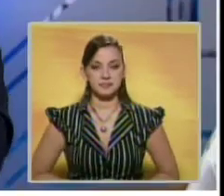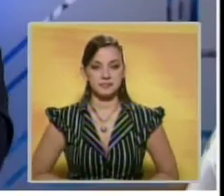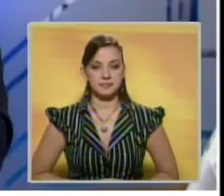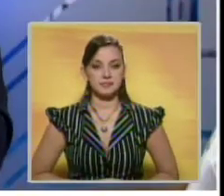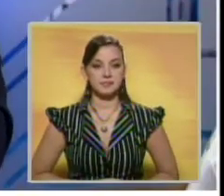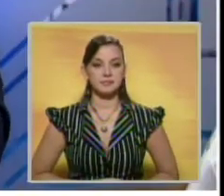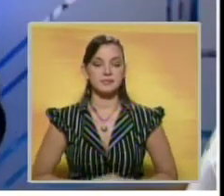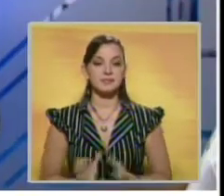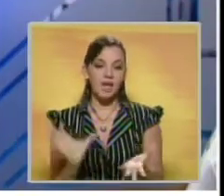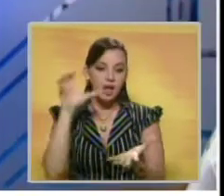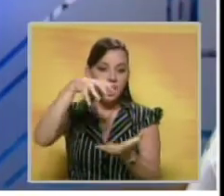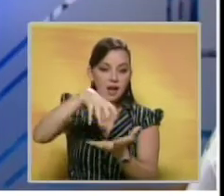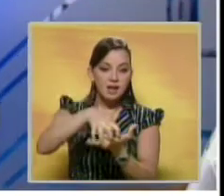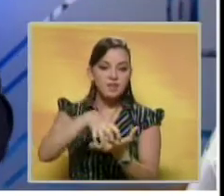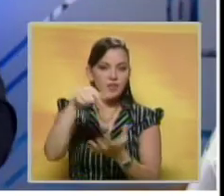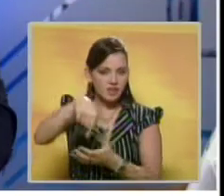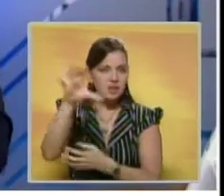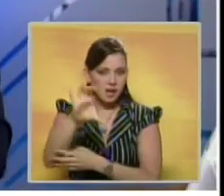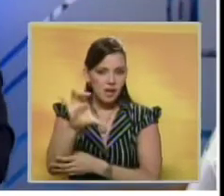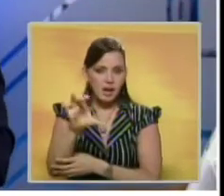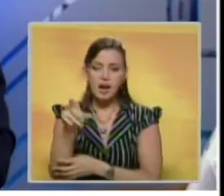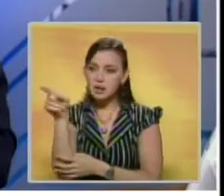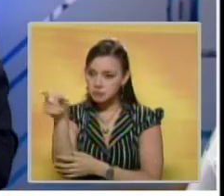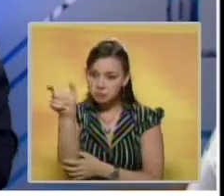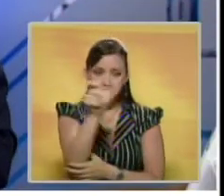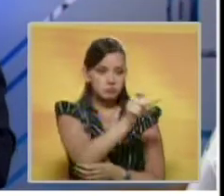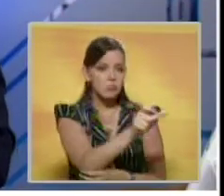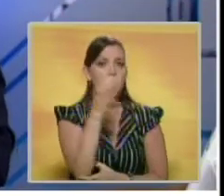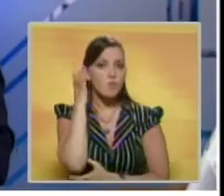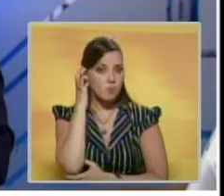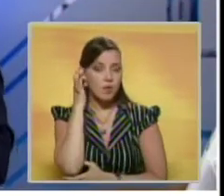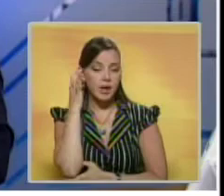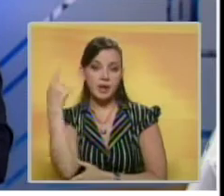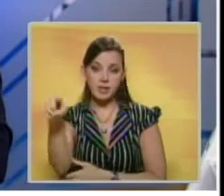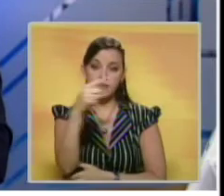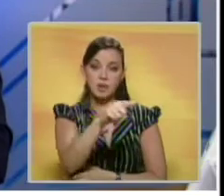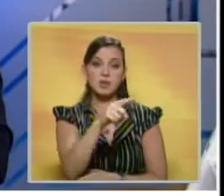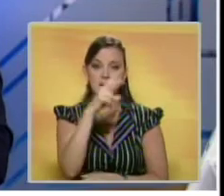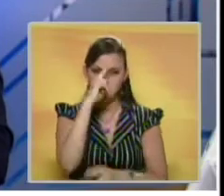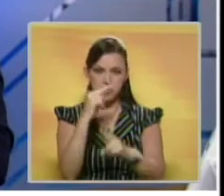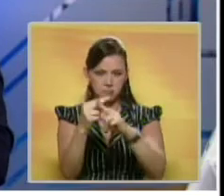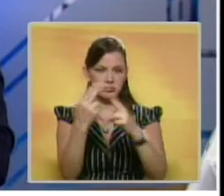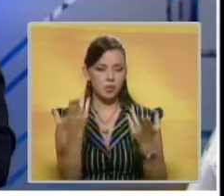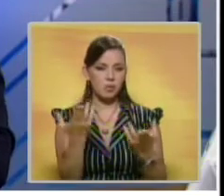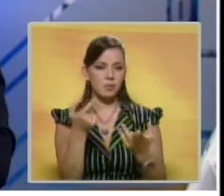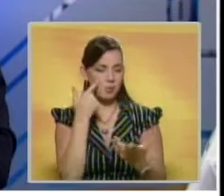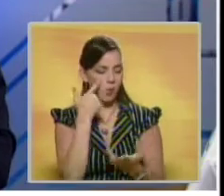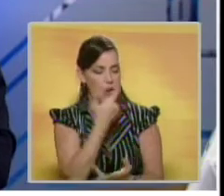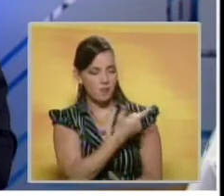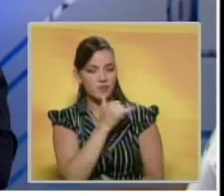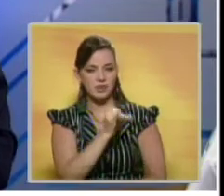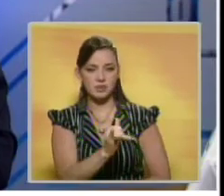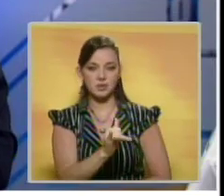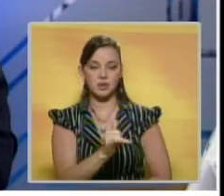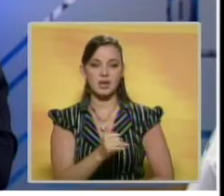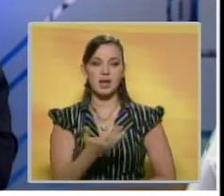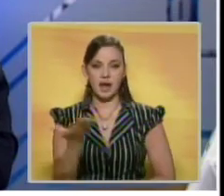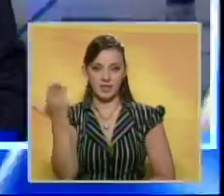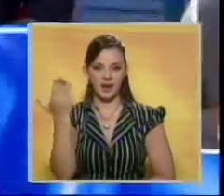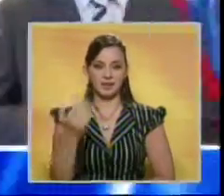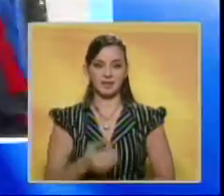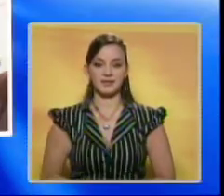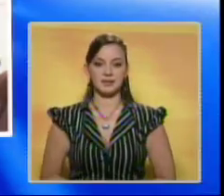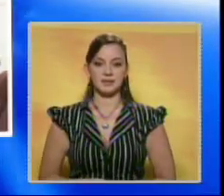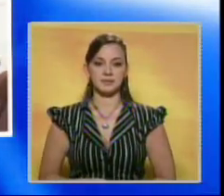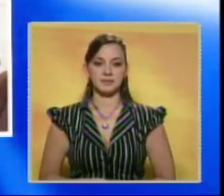El Cabildo Metropolitano de Caracas reconoce a varias mujeres de diferentes ámbitos de la vida nacional. Vamos a ver los detalles con Manuel Covela. Adelante,